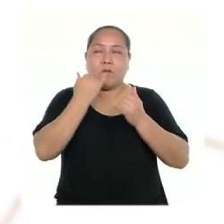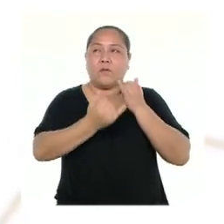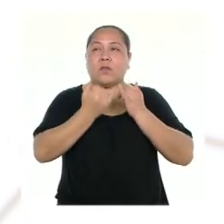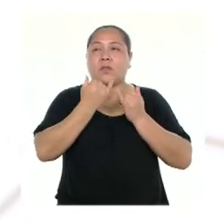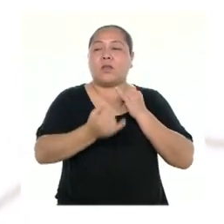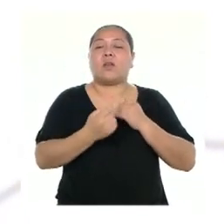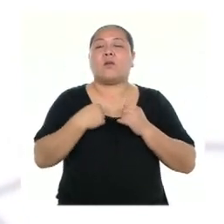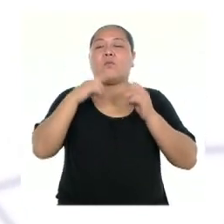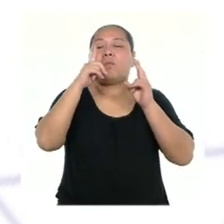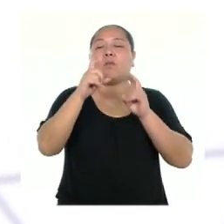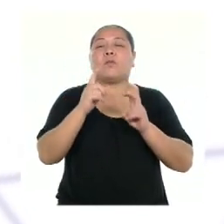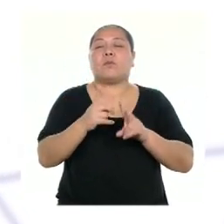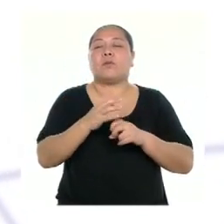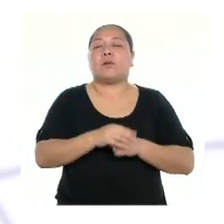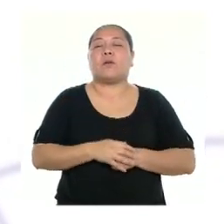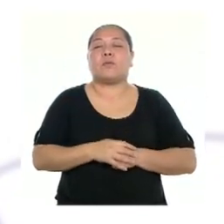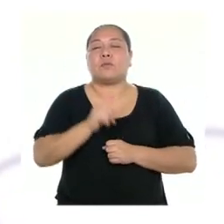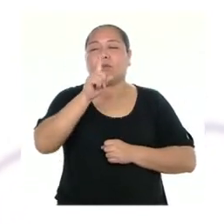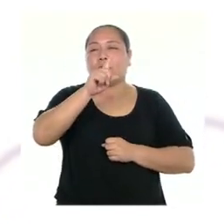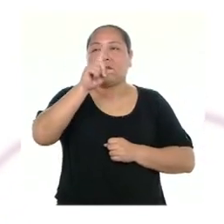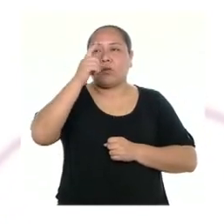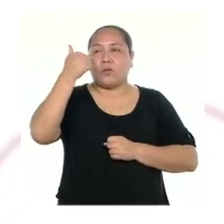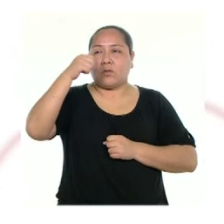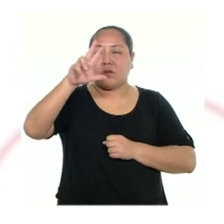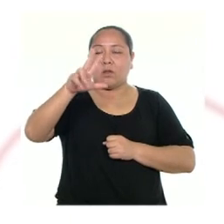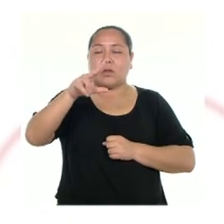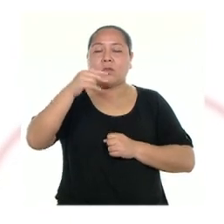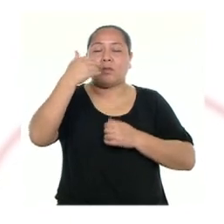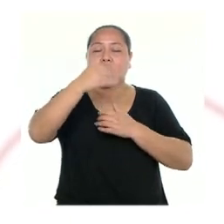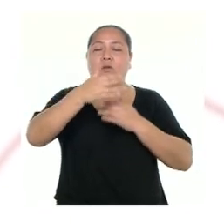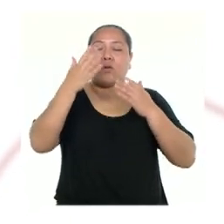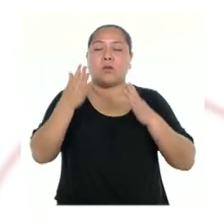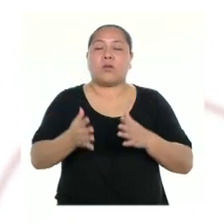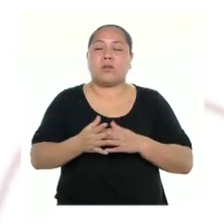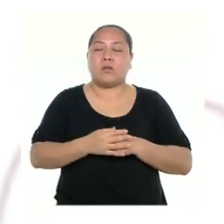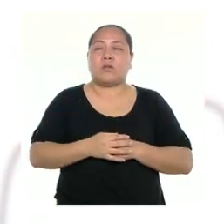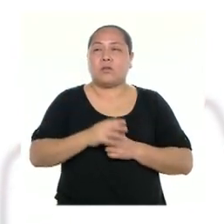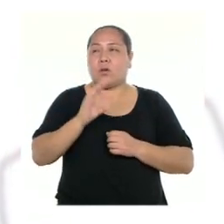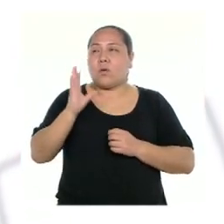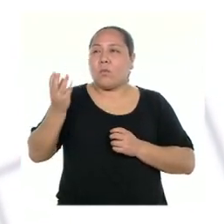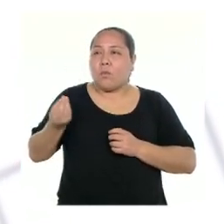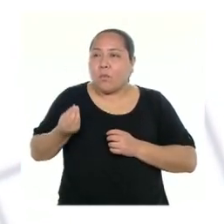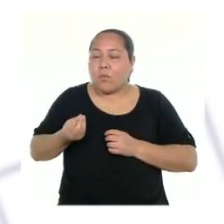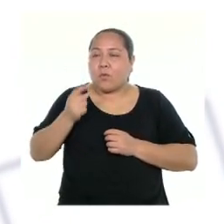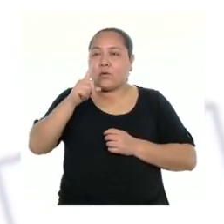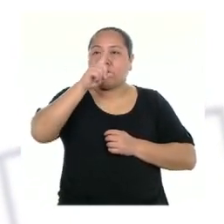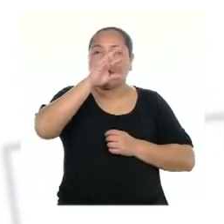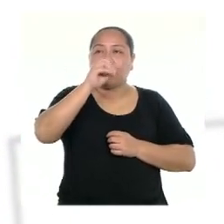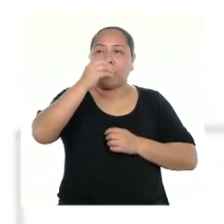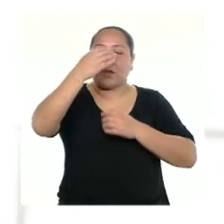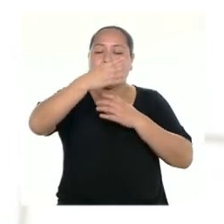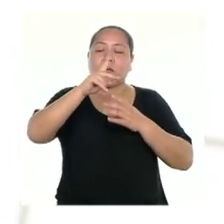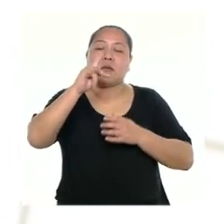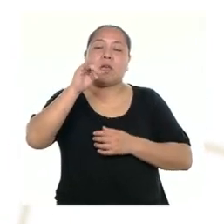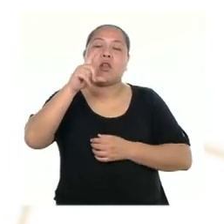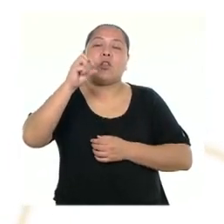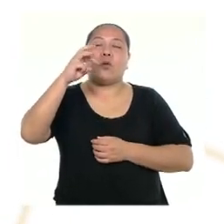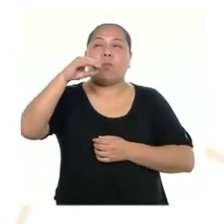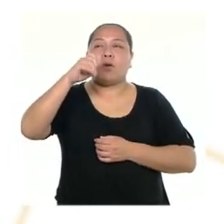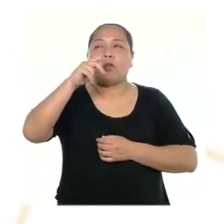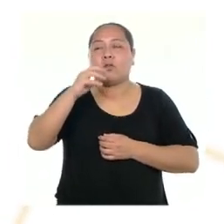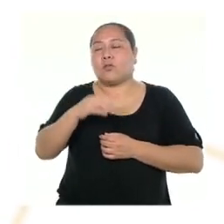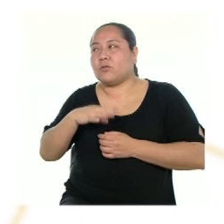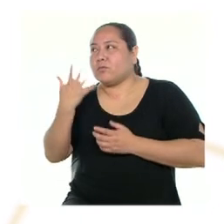finalmente multiplicamos 113 cuadraditos por 100 kilómetros cuadrados. ¿Rebot? Si realizamos